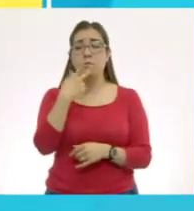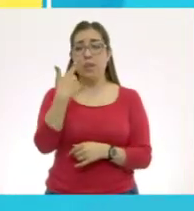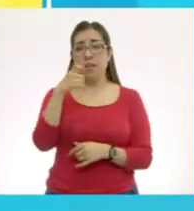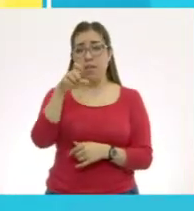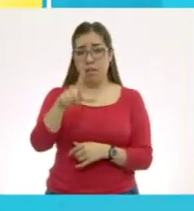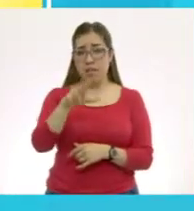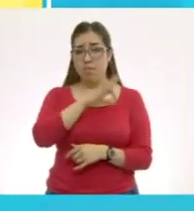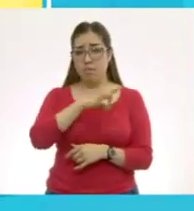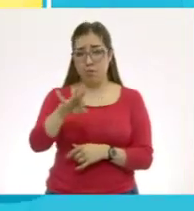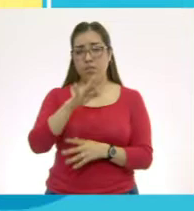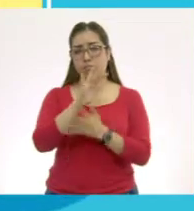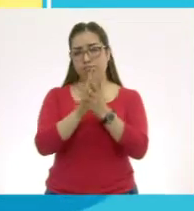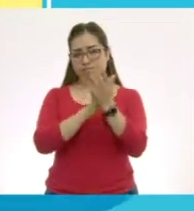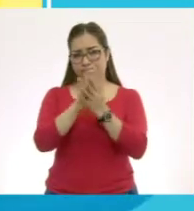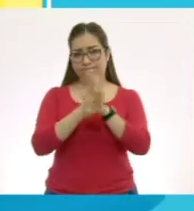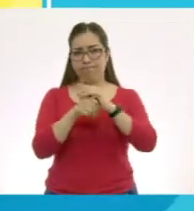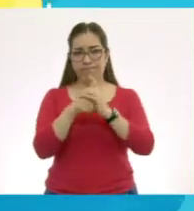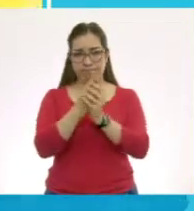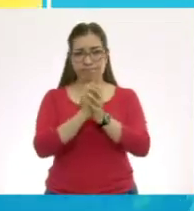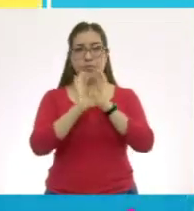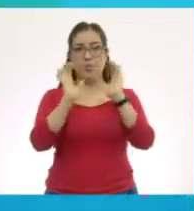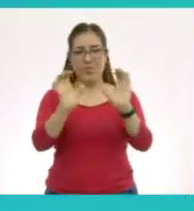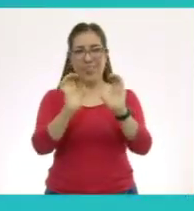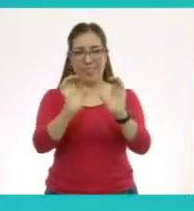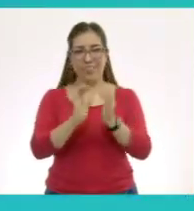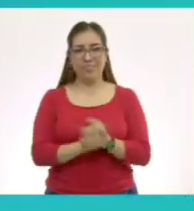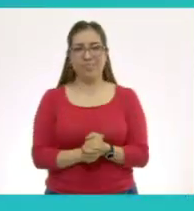desinfectantes a base de alcohol. ¡Cuídate!